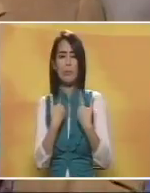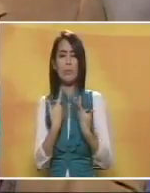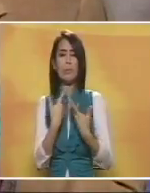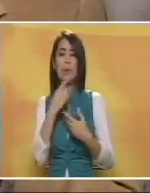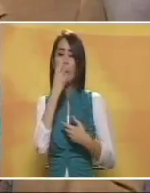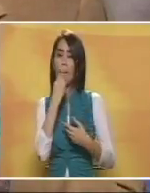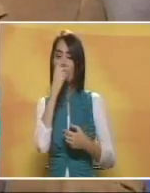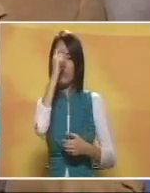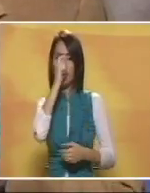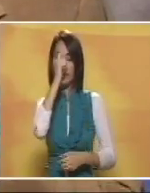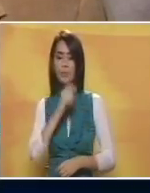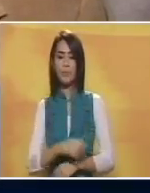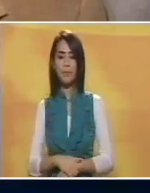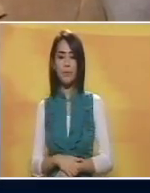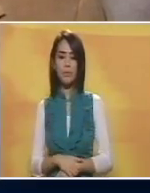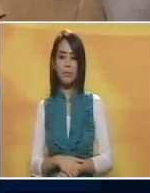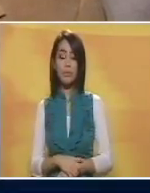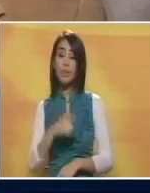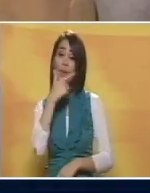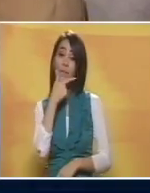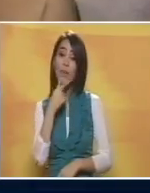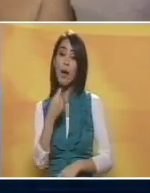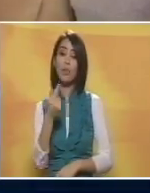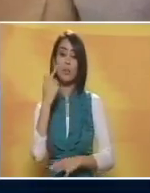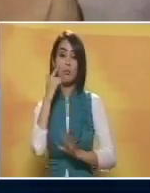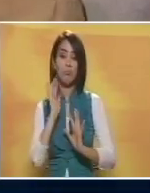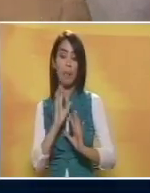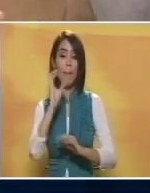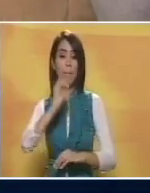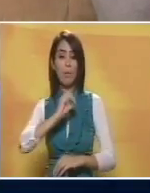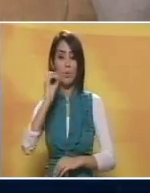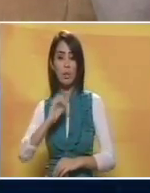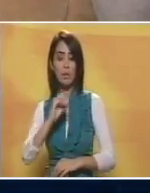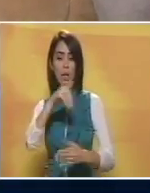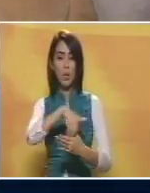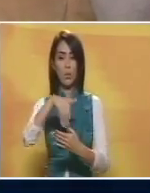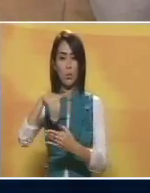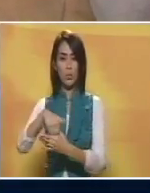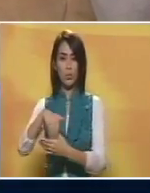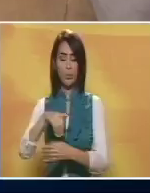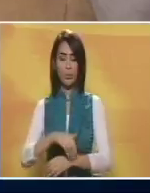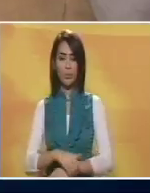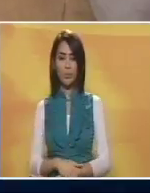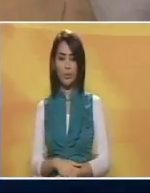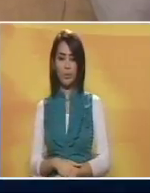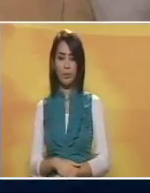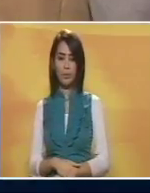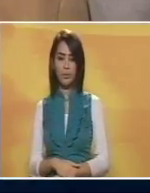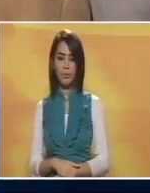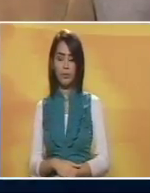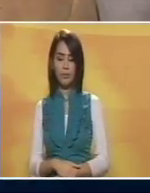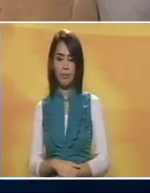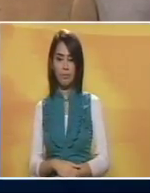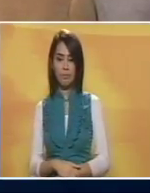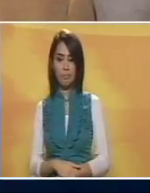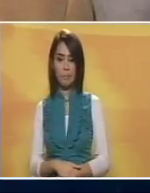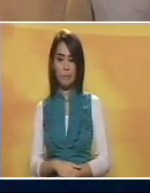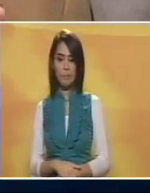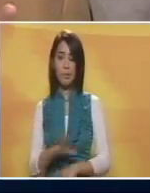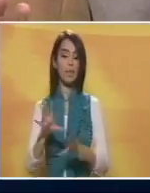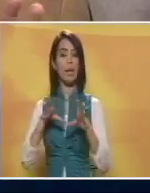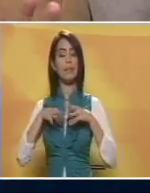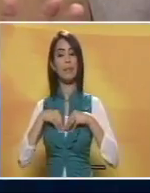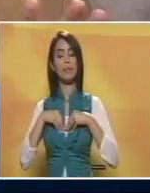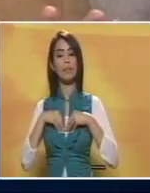Falcón. Tradicionalmente se facilitaba el estimado del porcentaje de los votos en cuanto a que la abstención